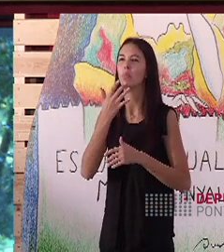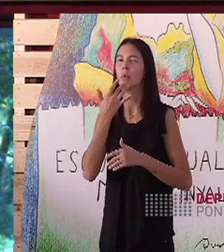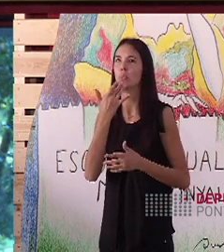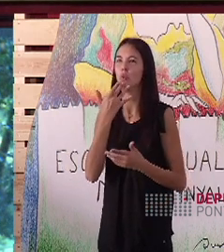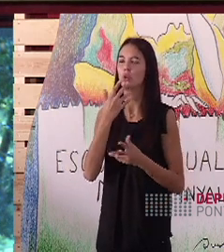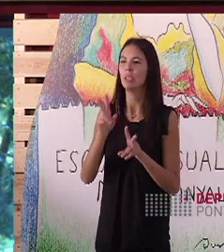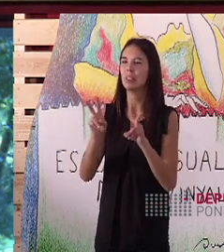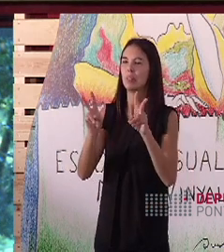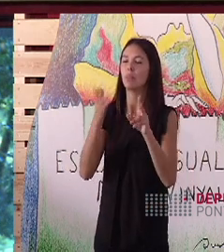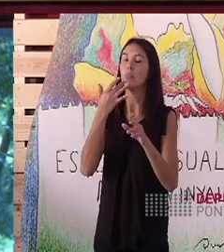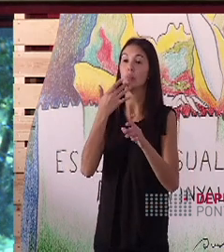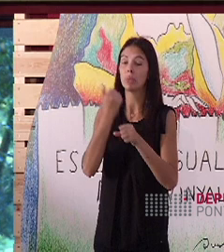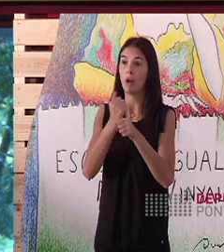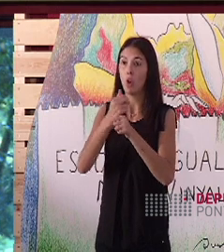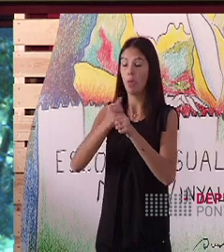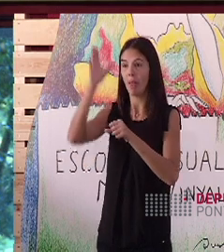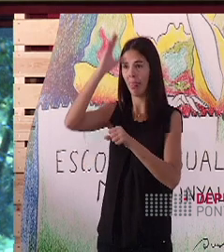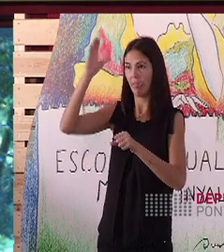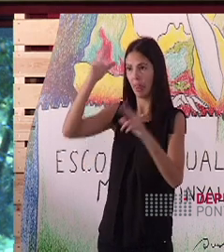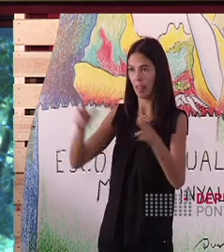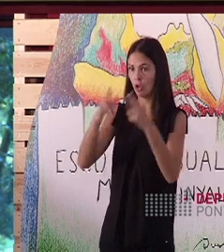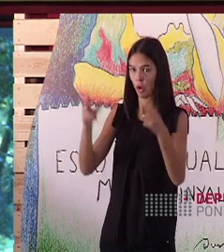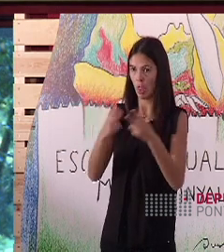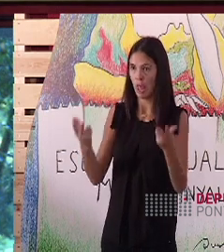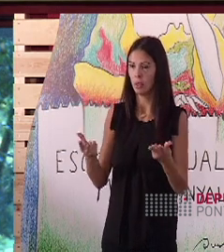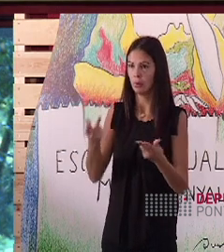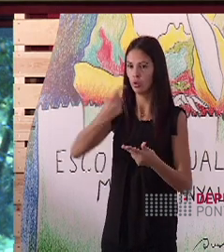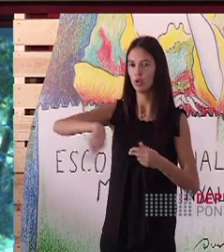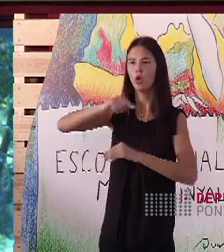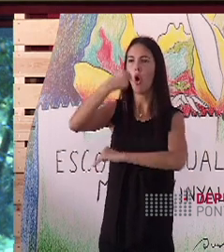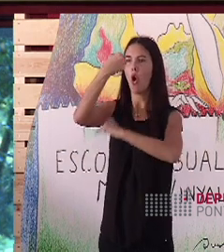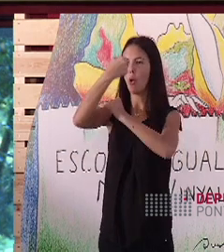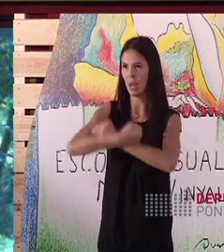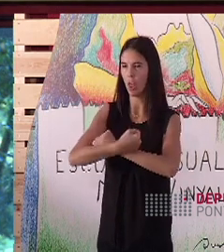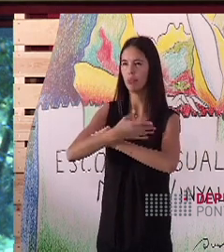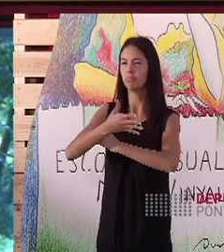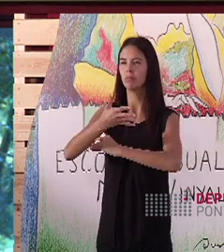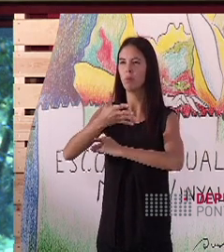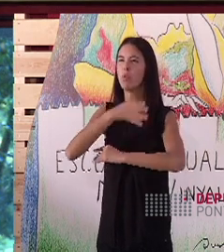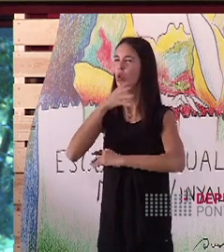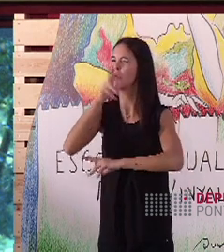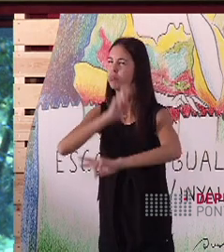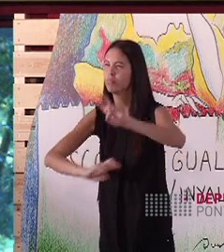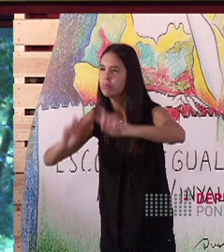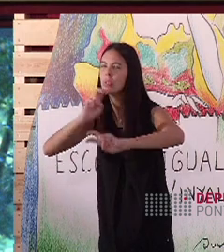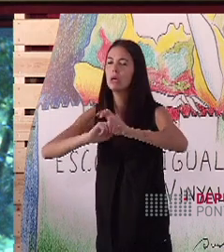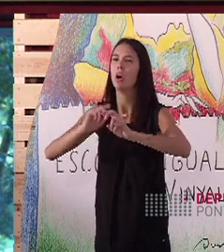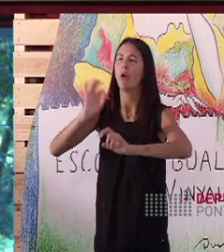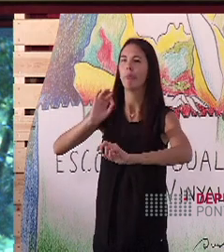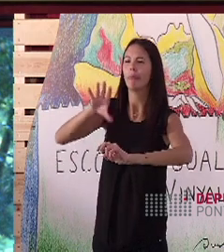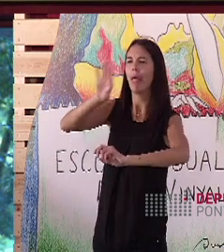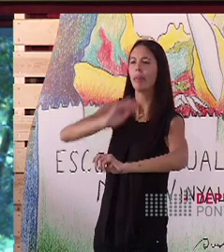se trabaja en ciencias sociales, tenemos la obligación de buscar las razones y de comprender por qué